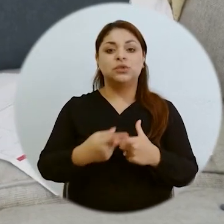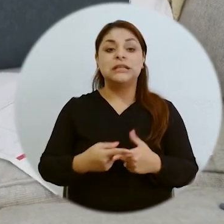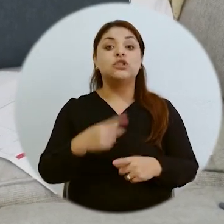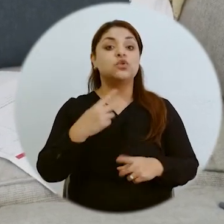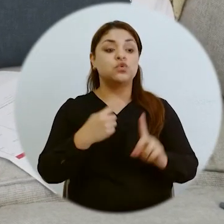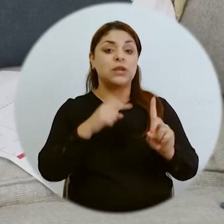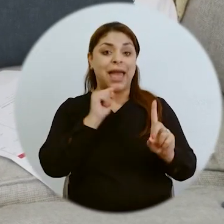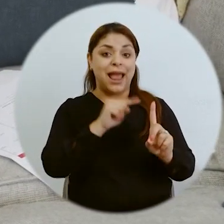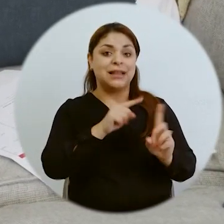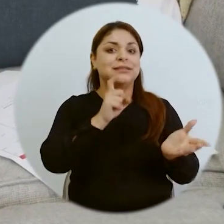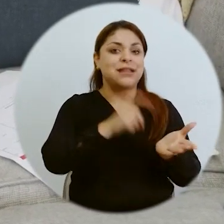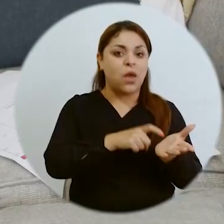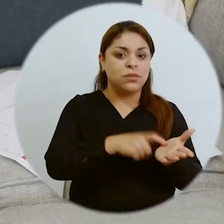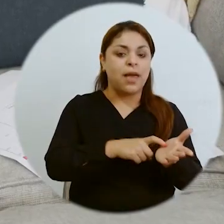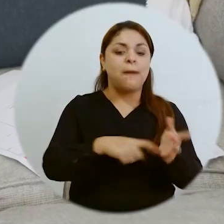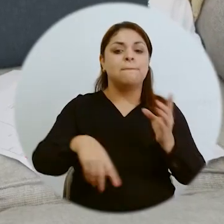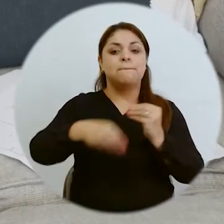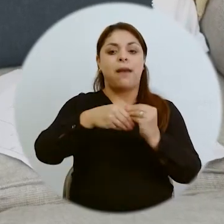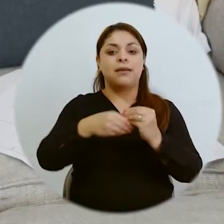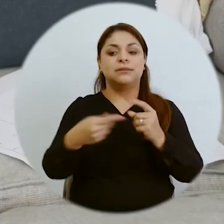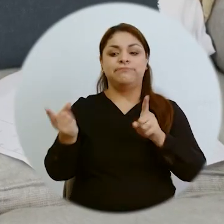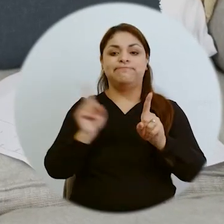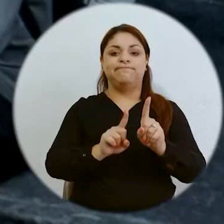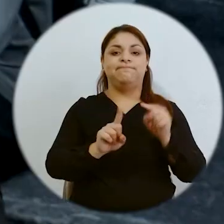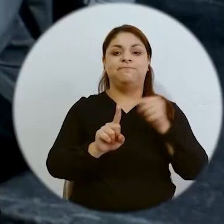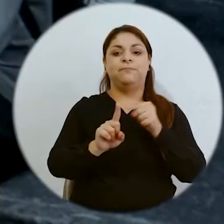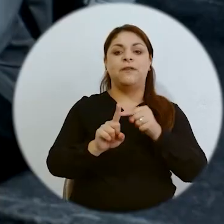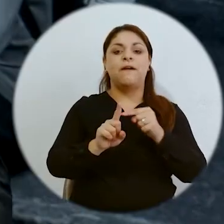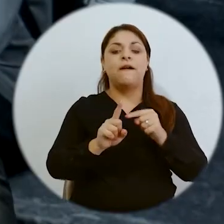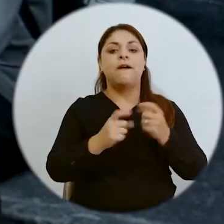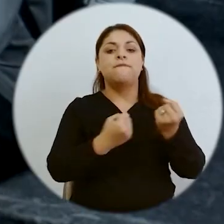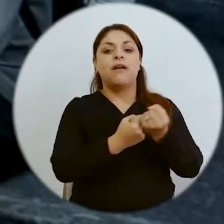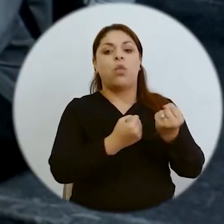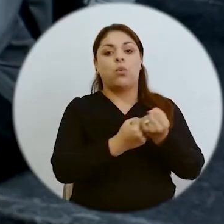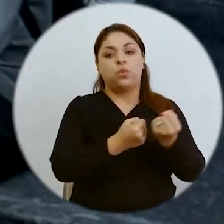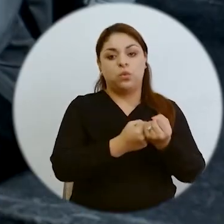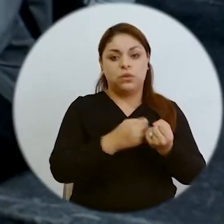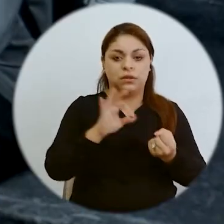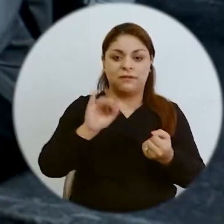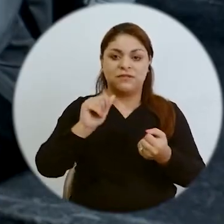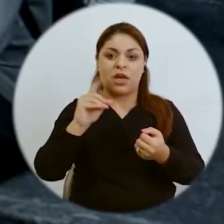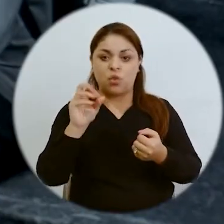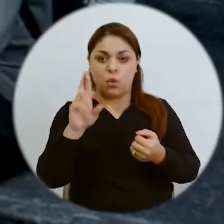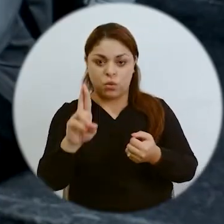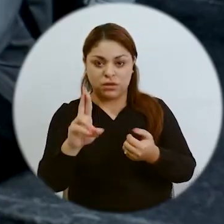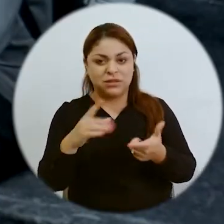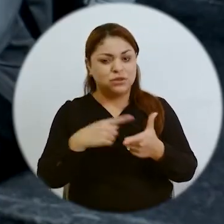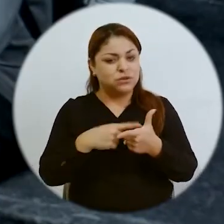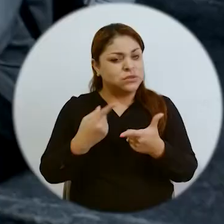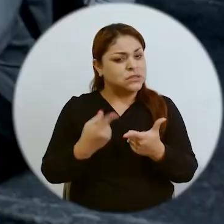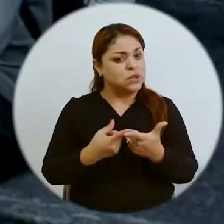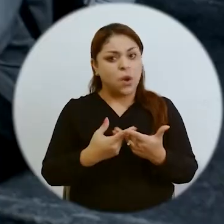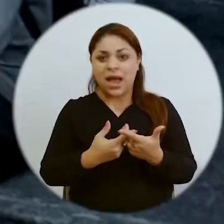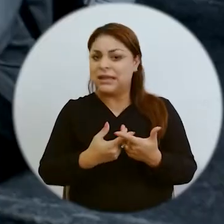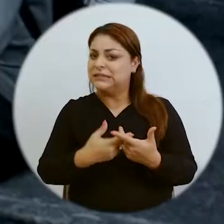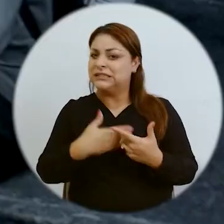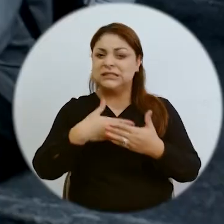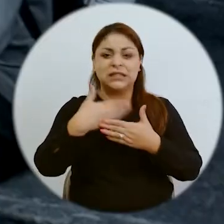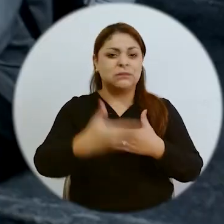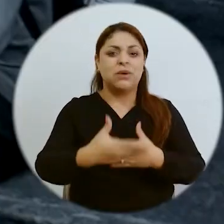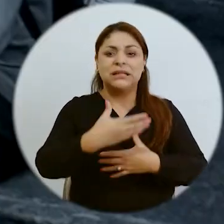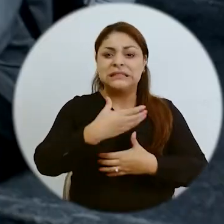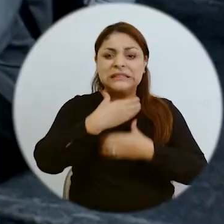quiere decir que aquí tenemos casi el 40% de la gente manchada, un poco más, porque estamos hablando de las causas. Y en cada causa a